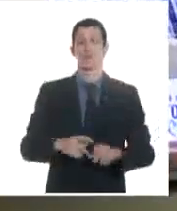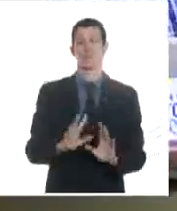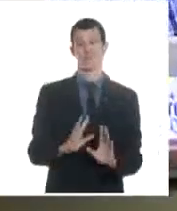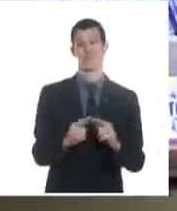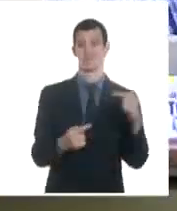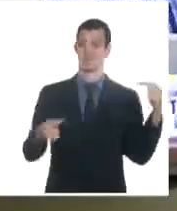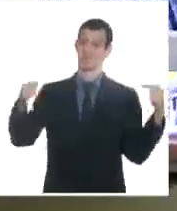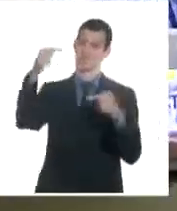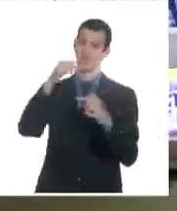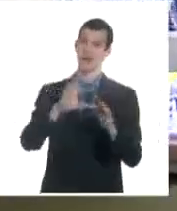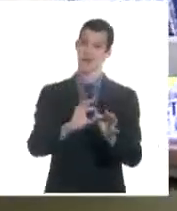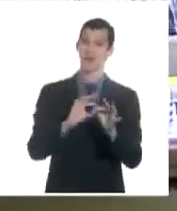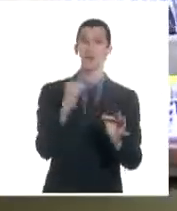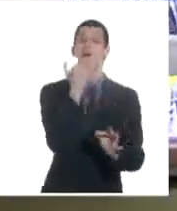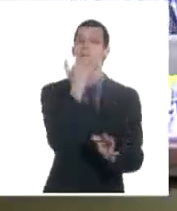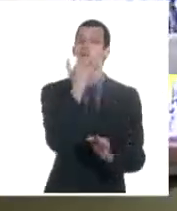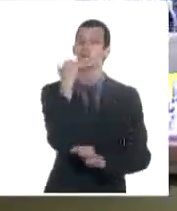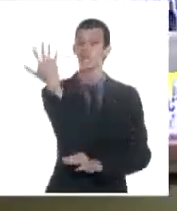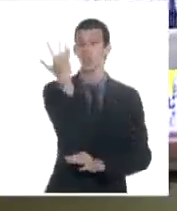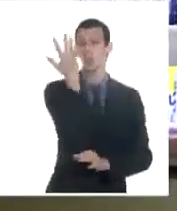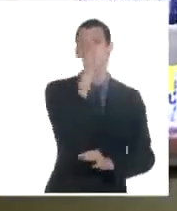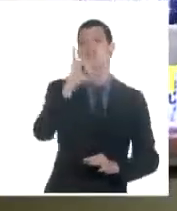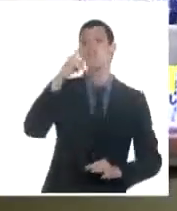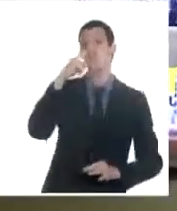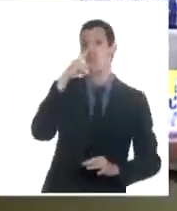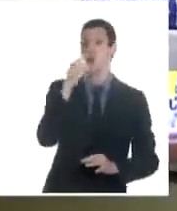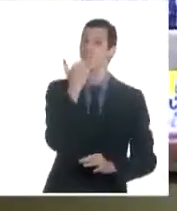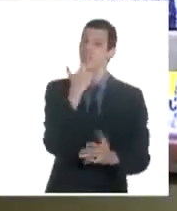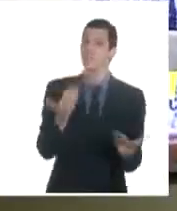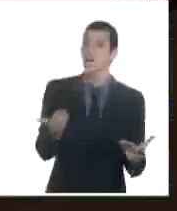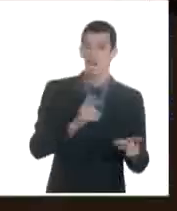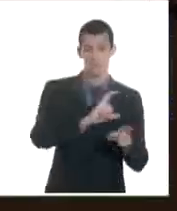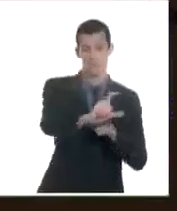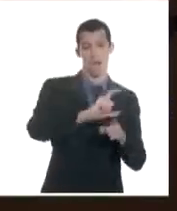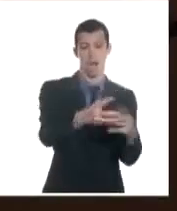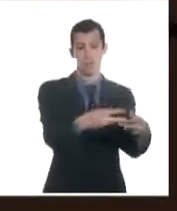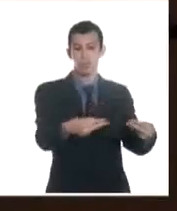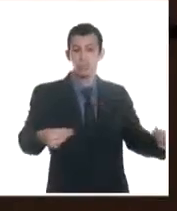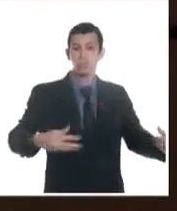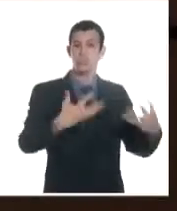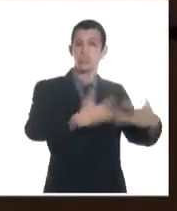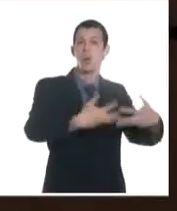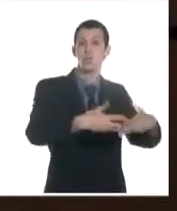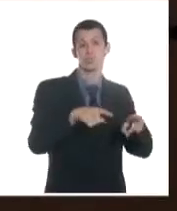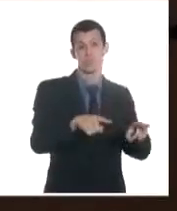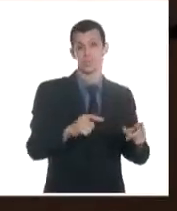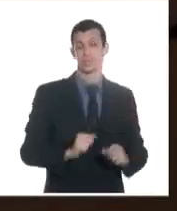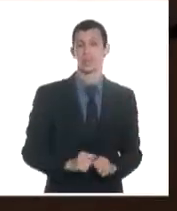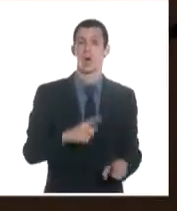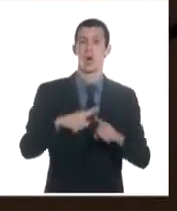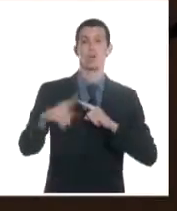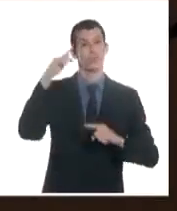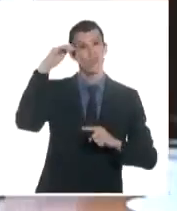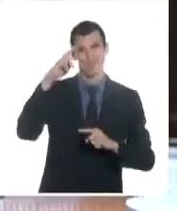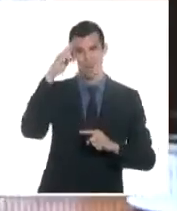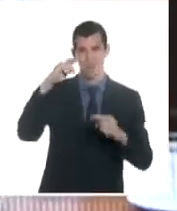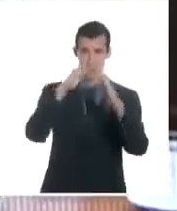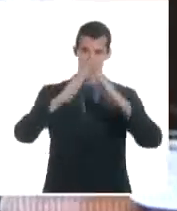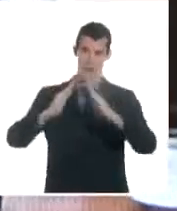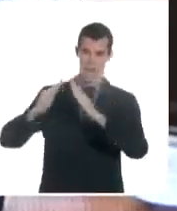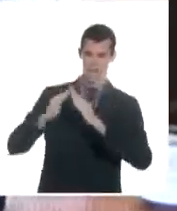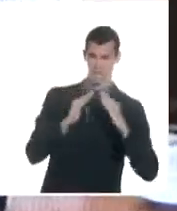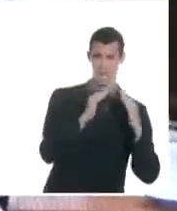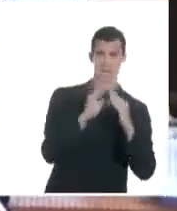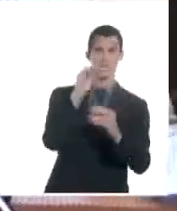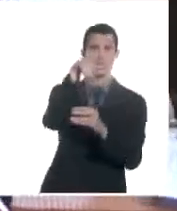agricultura. En el caso de Pinar del Río, informaron, mejora el cultivo e infraestructura tabacalera, así como la producción avícola, y ascienden